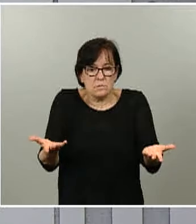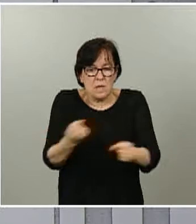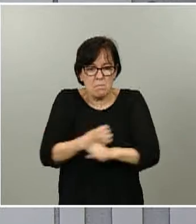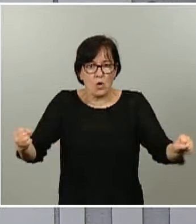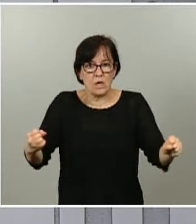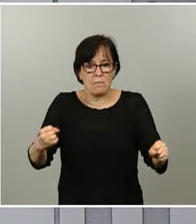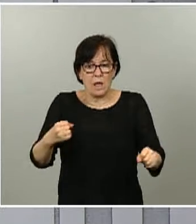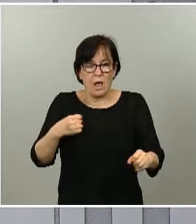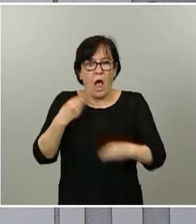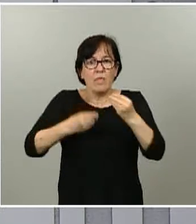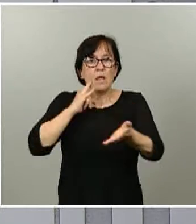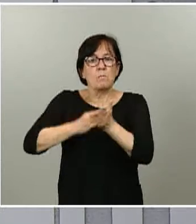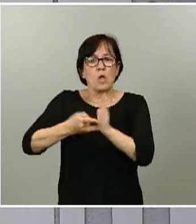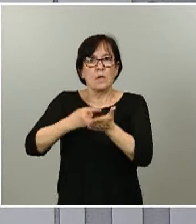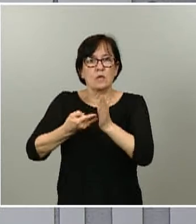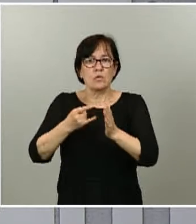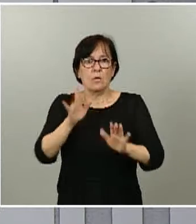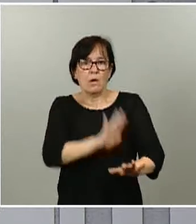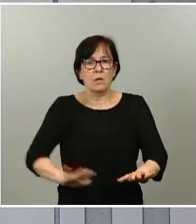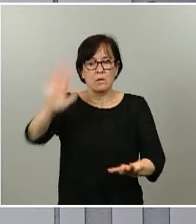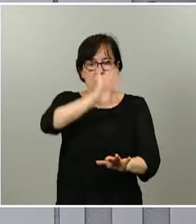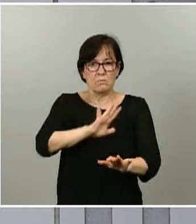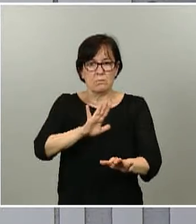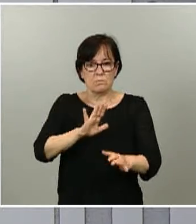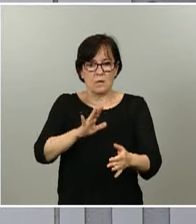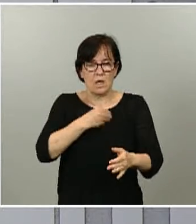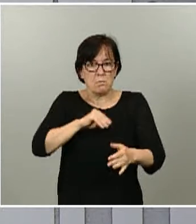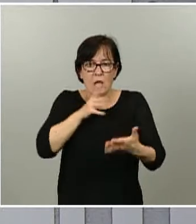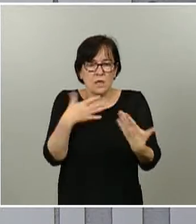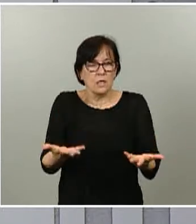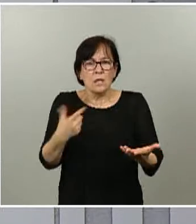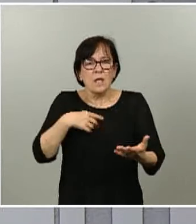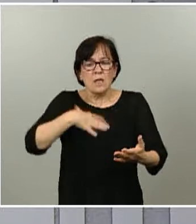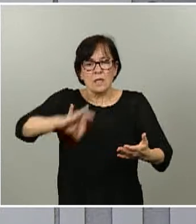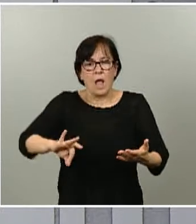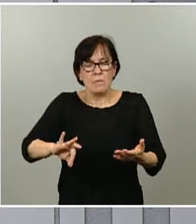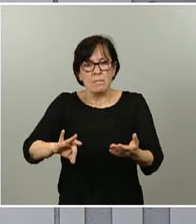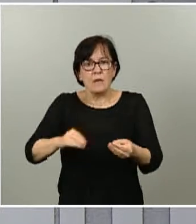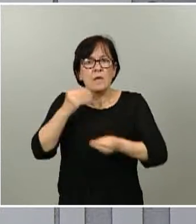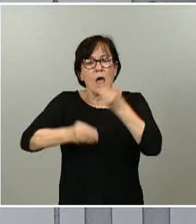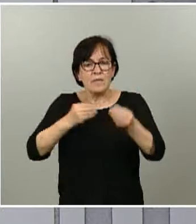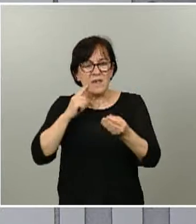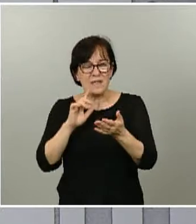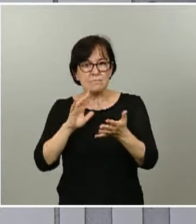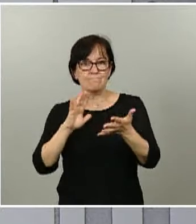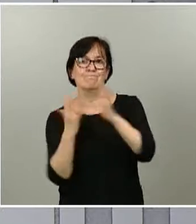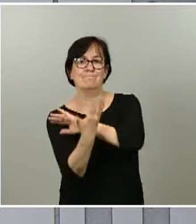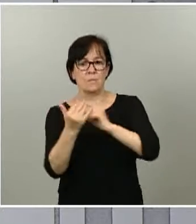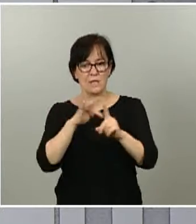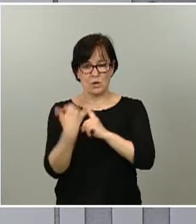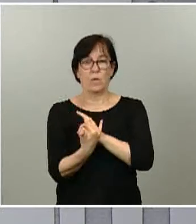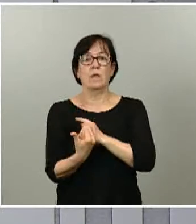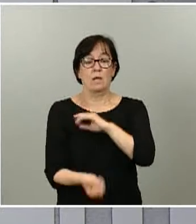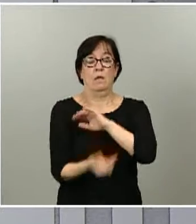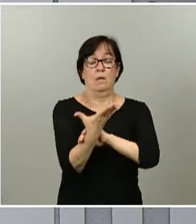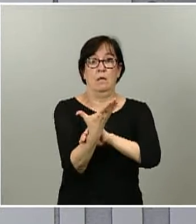de Estado, un proyecto para España y, sobre todo, ser capaces de transitar esta situación que nos ha provocado la pandemia sanitaria y